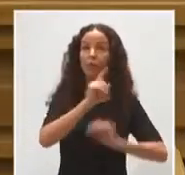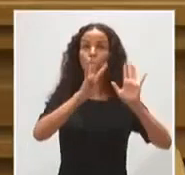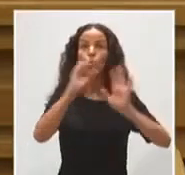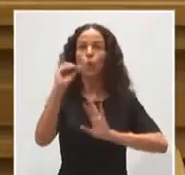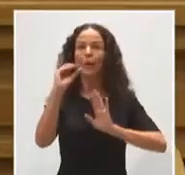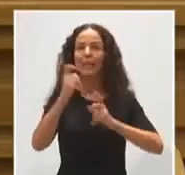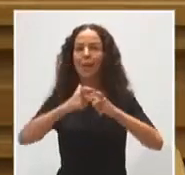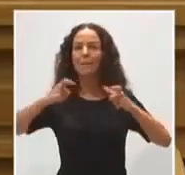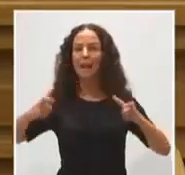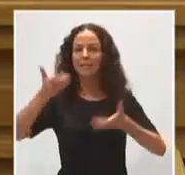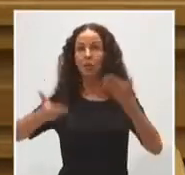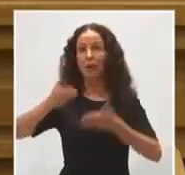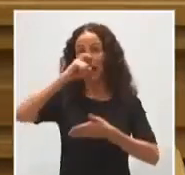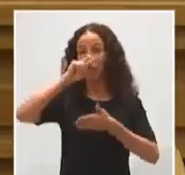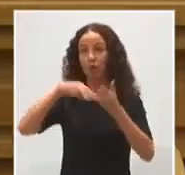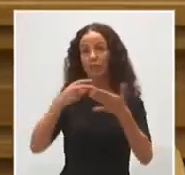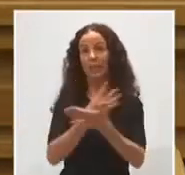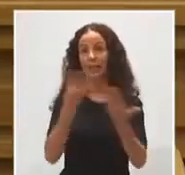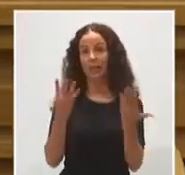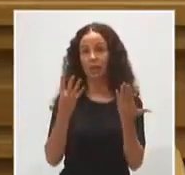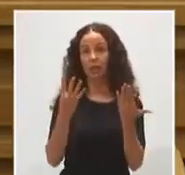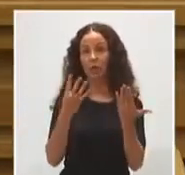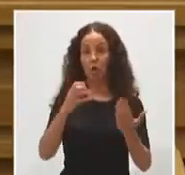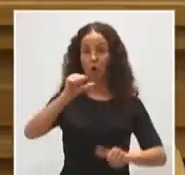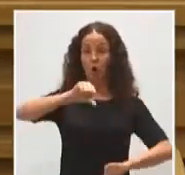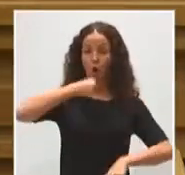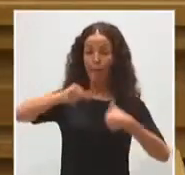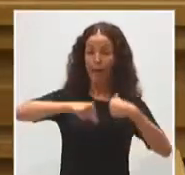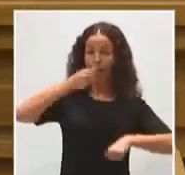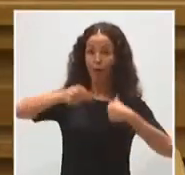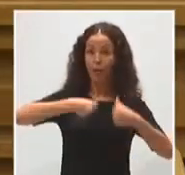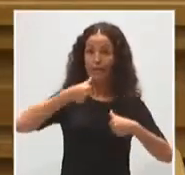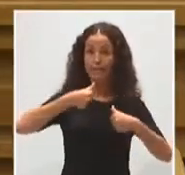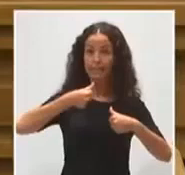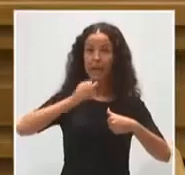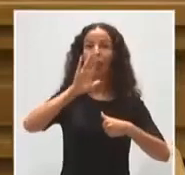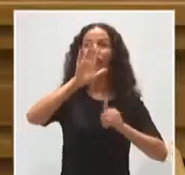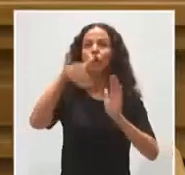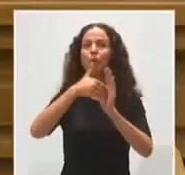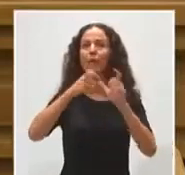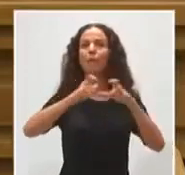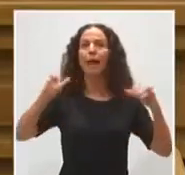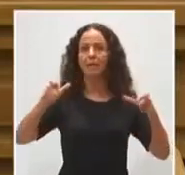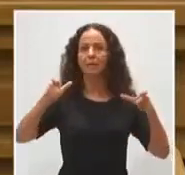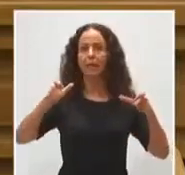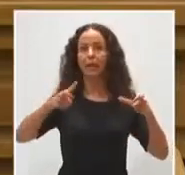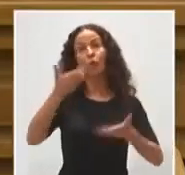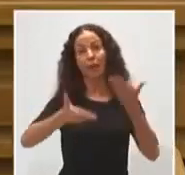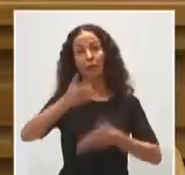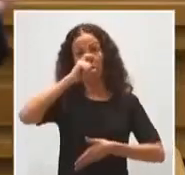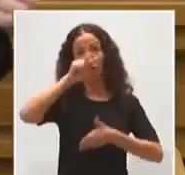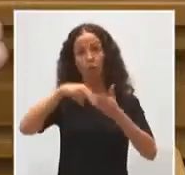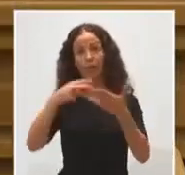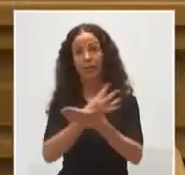más en 2019 en intervenciones quirúrgicas 5000 más en 2019 y eso